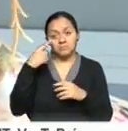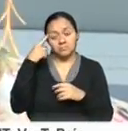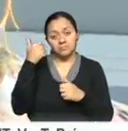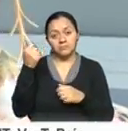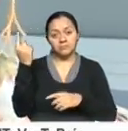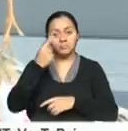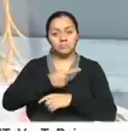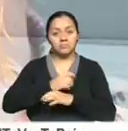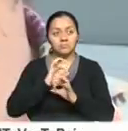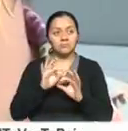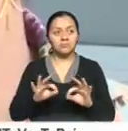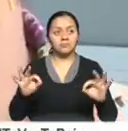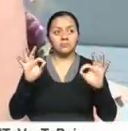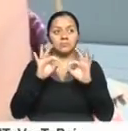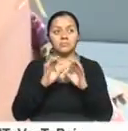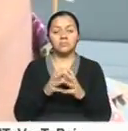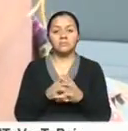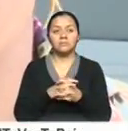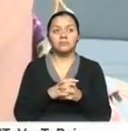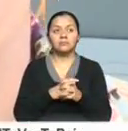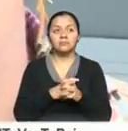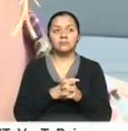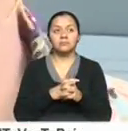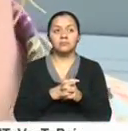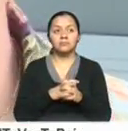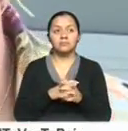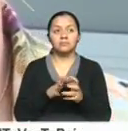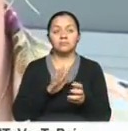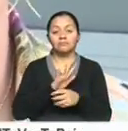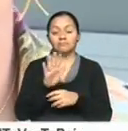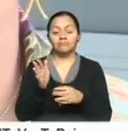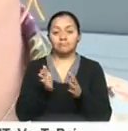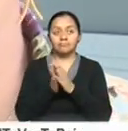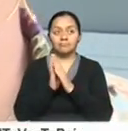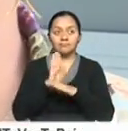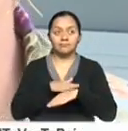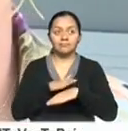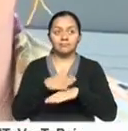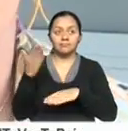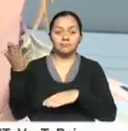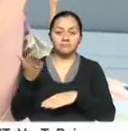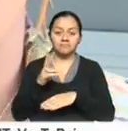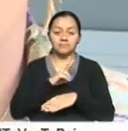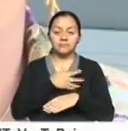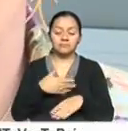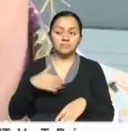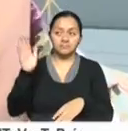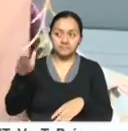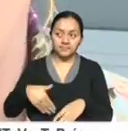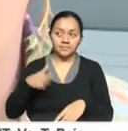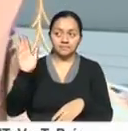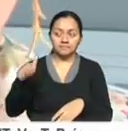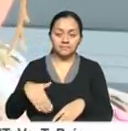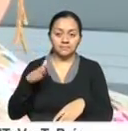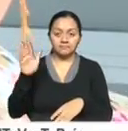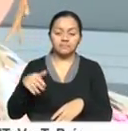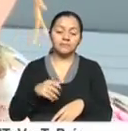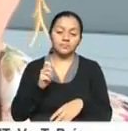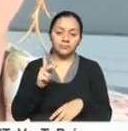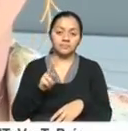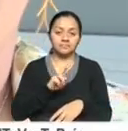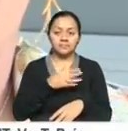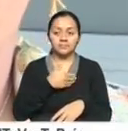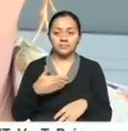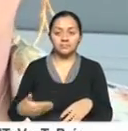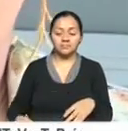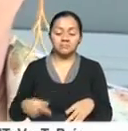jornada muy importante. Fueron ellos quienes pidieron en reiteradas ocasiones la presencia del vicepresidente. El vicepresidente por responsabilidad